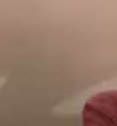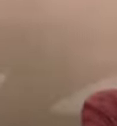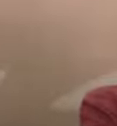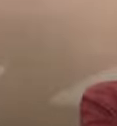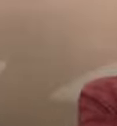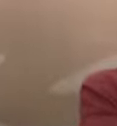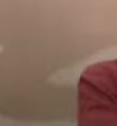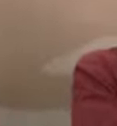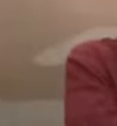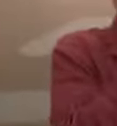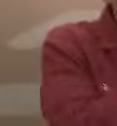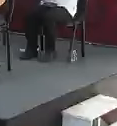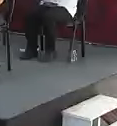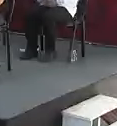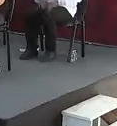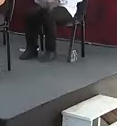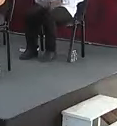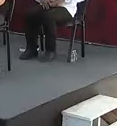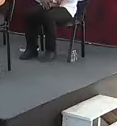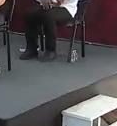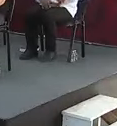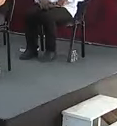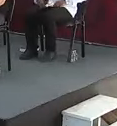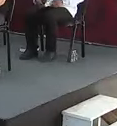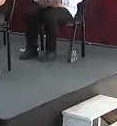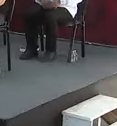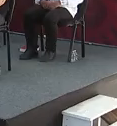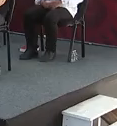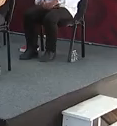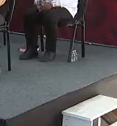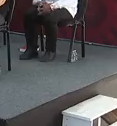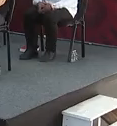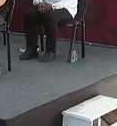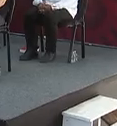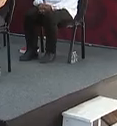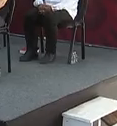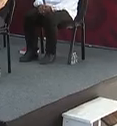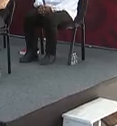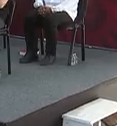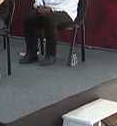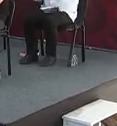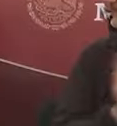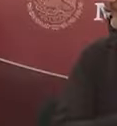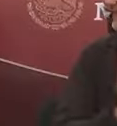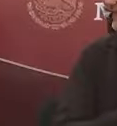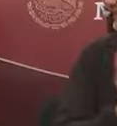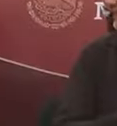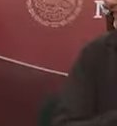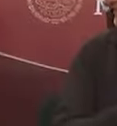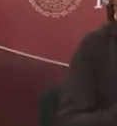El presidente municipal de Santa Cruz, Tacagua, Apolonio Miguel Hernández Chávez.